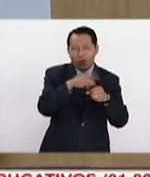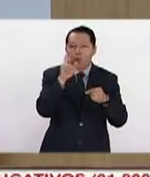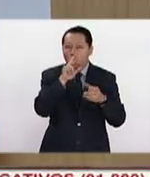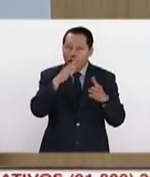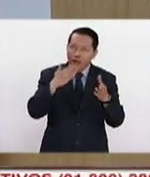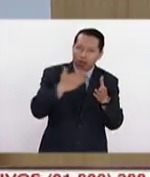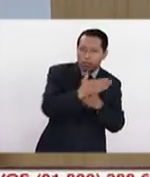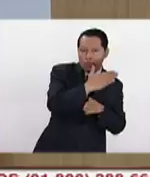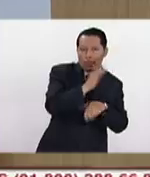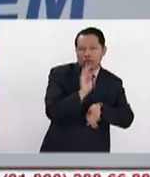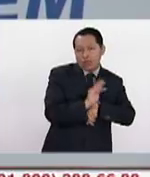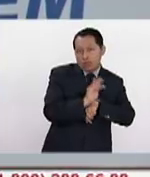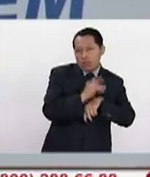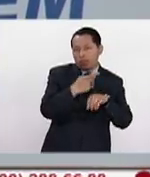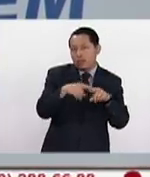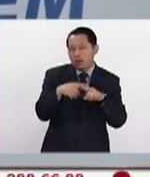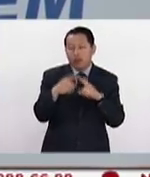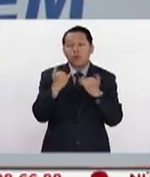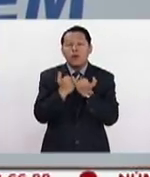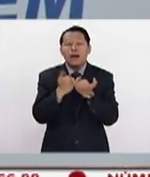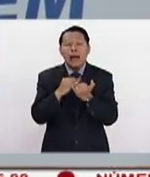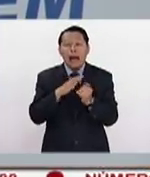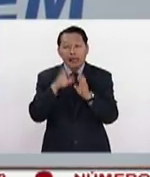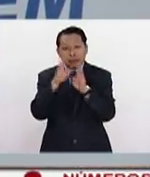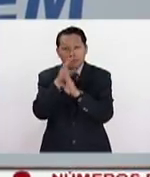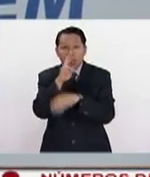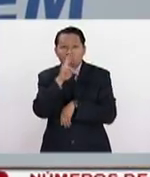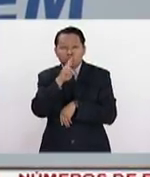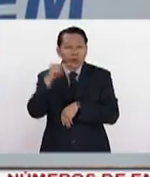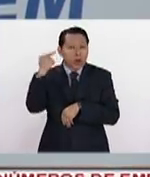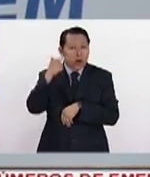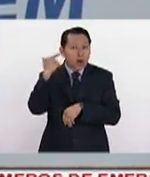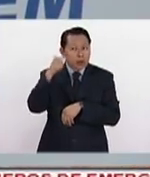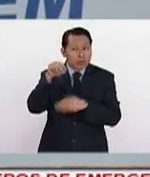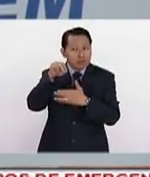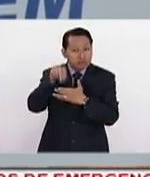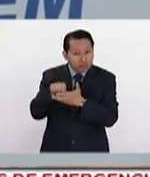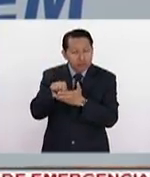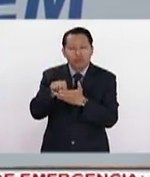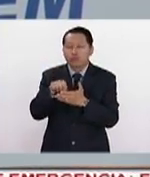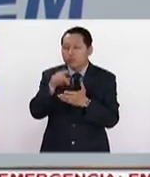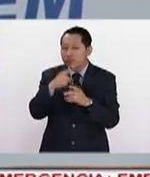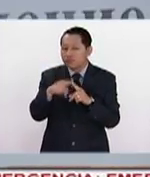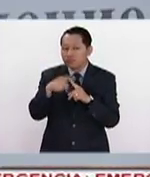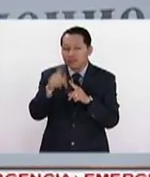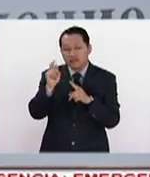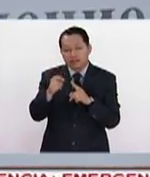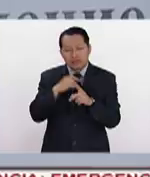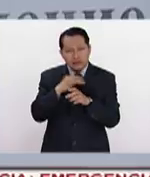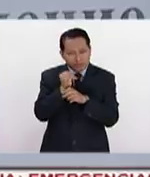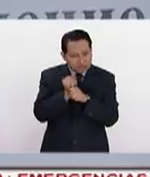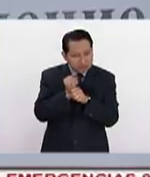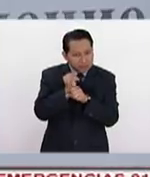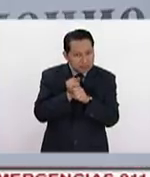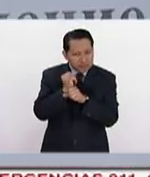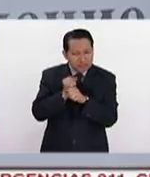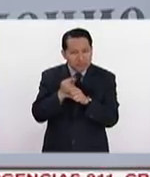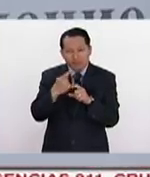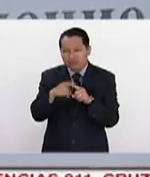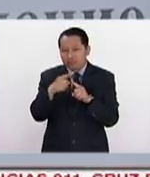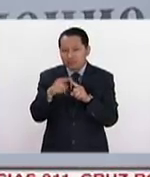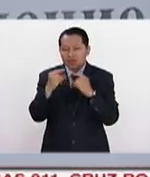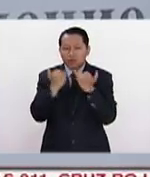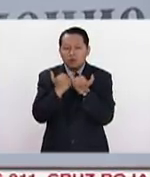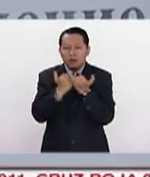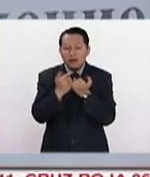por el tema del asesinato del espía ruso en Londres, que insisto, son investigaciones algunas, y otras se